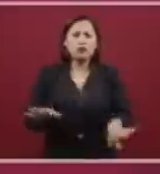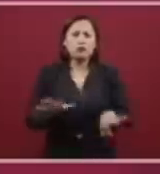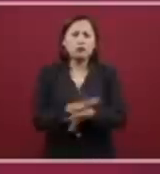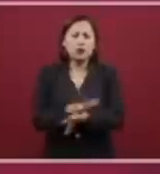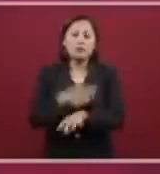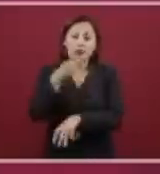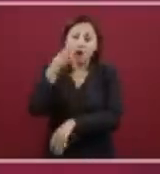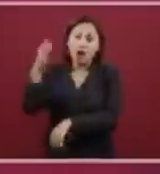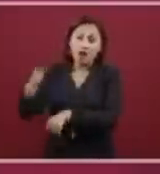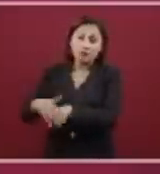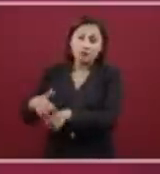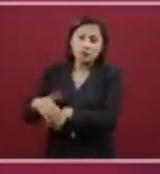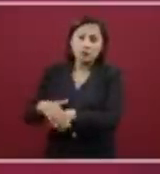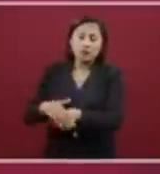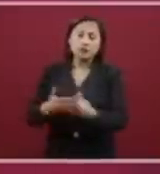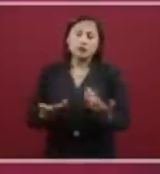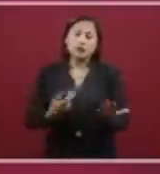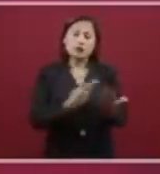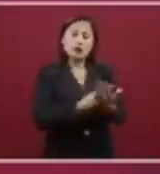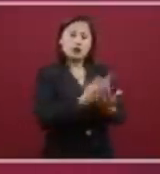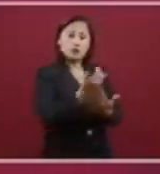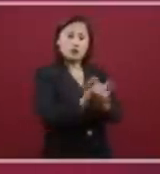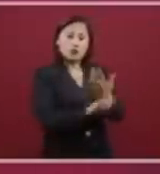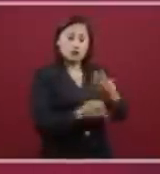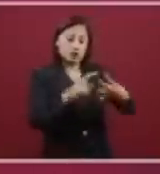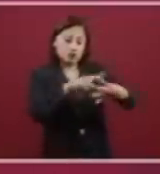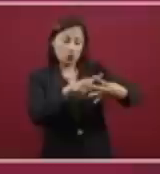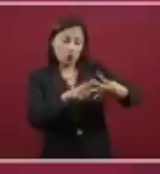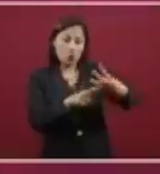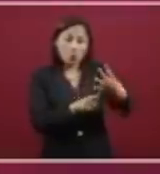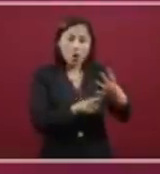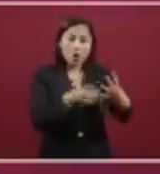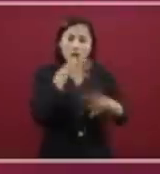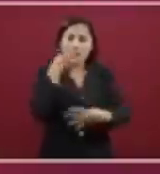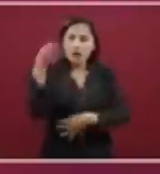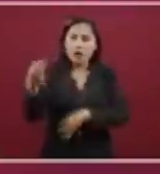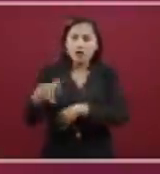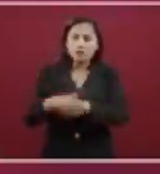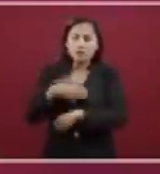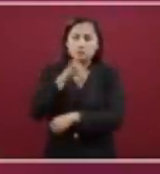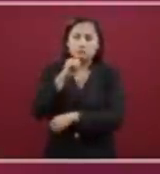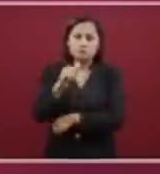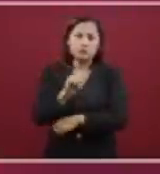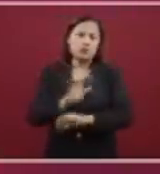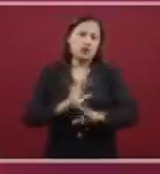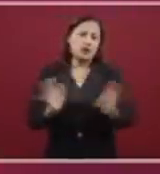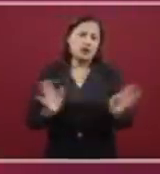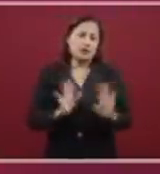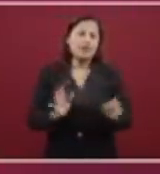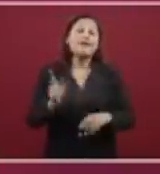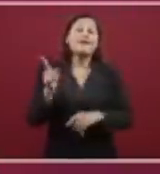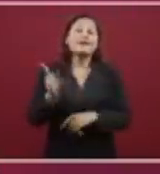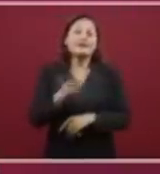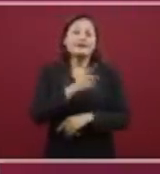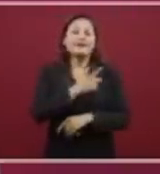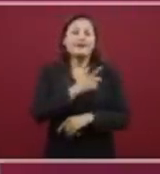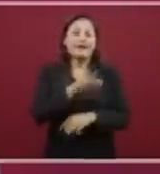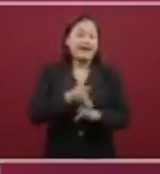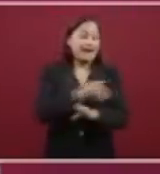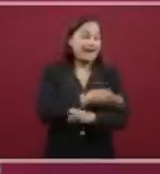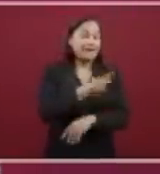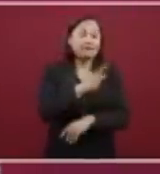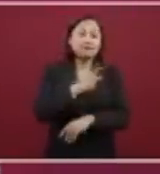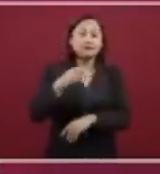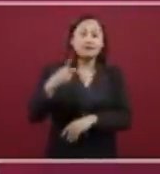aeropuerto incurrió en las cuatro condiciones anteriores por lo que se debió actualizar imperativamente el análisis